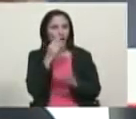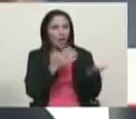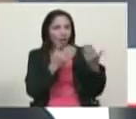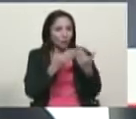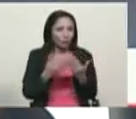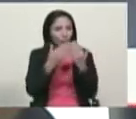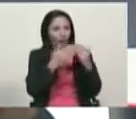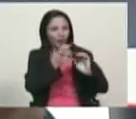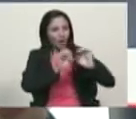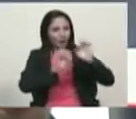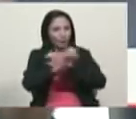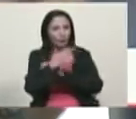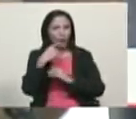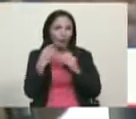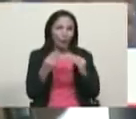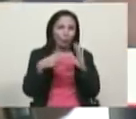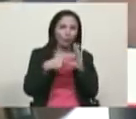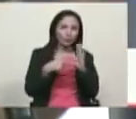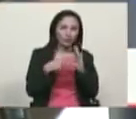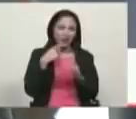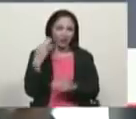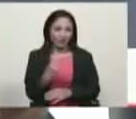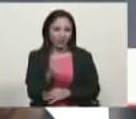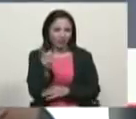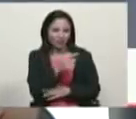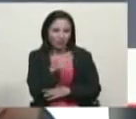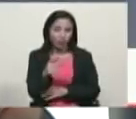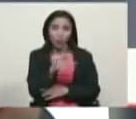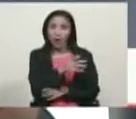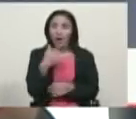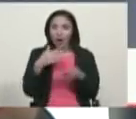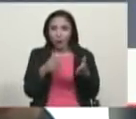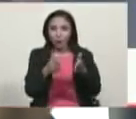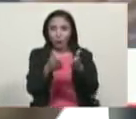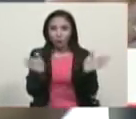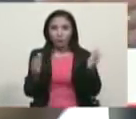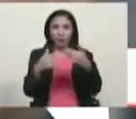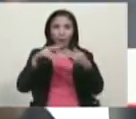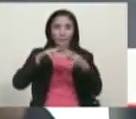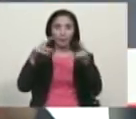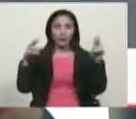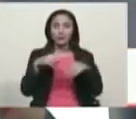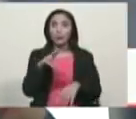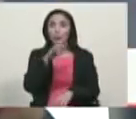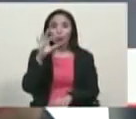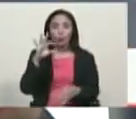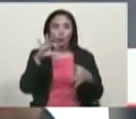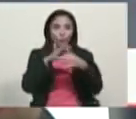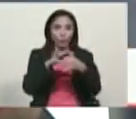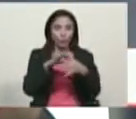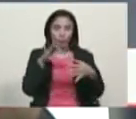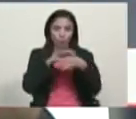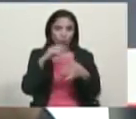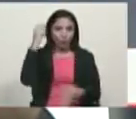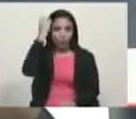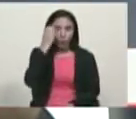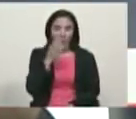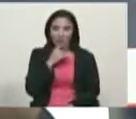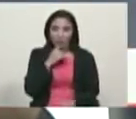abrir esos canales de paz que la Unión Europea no abre. El otro día Federica Mogherini